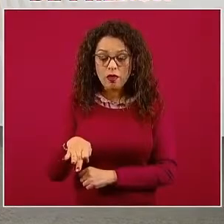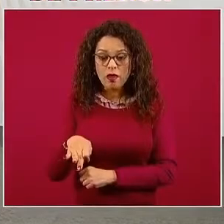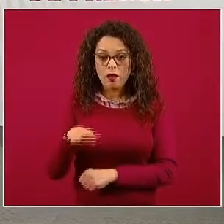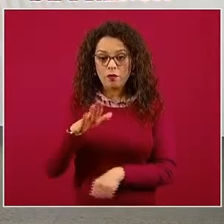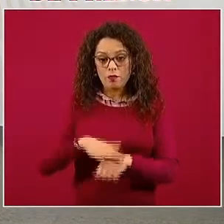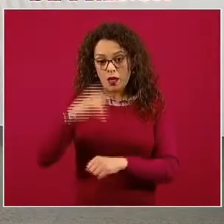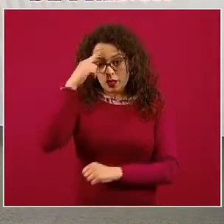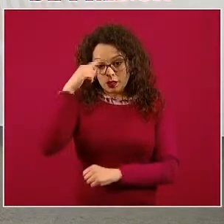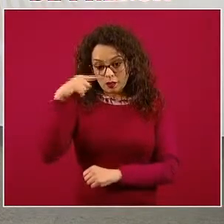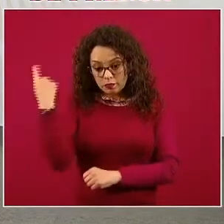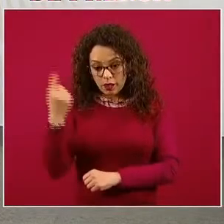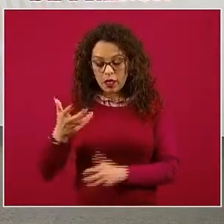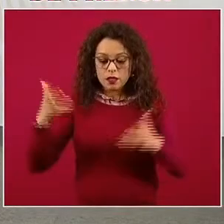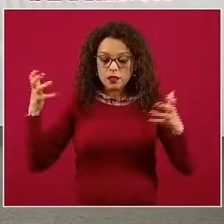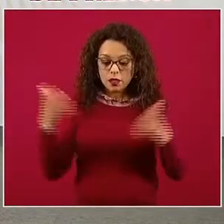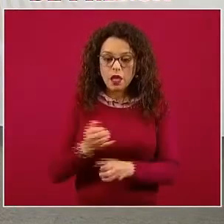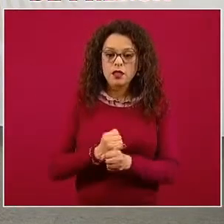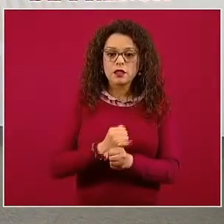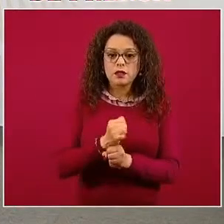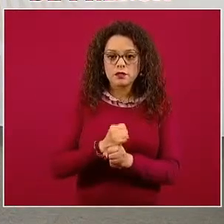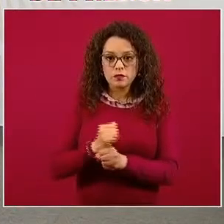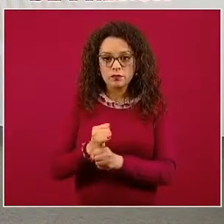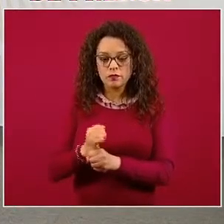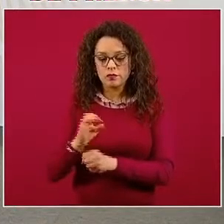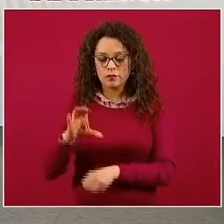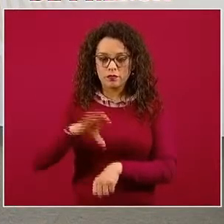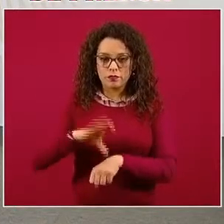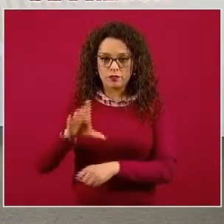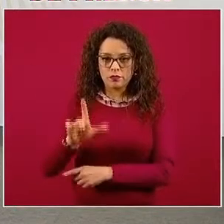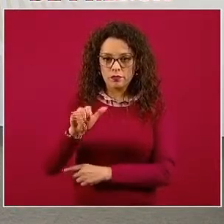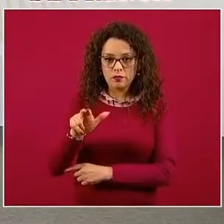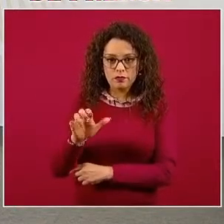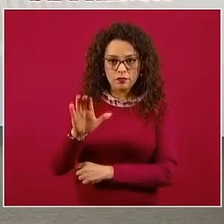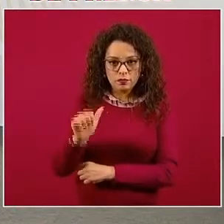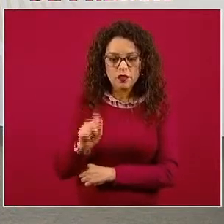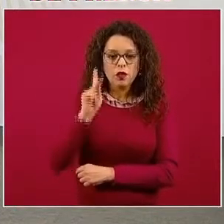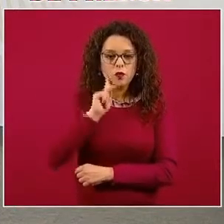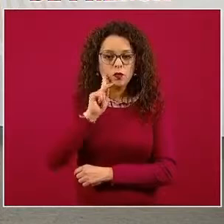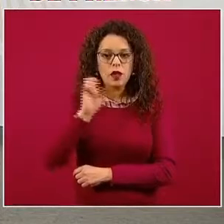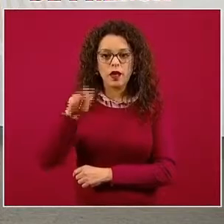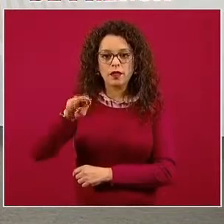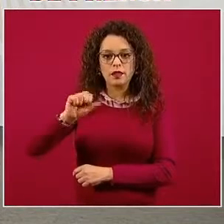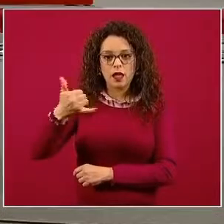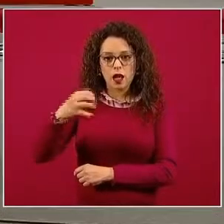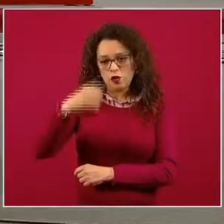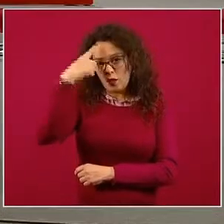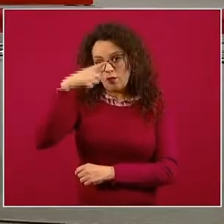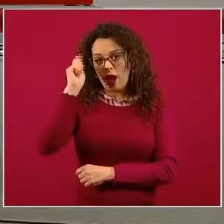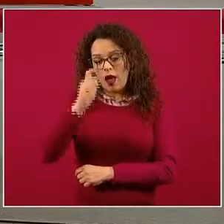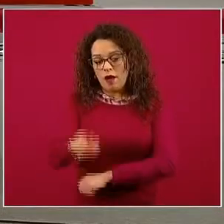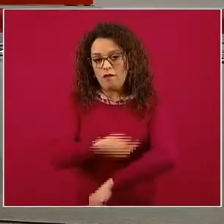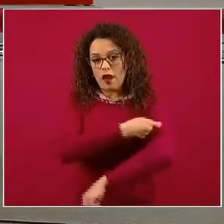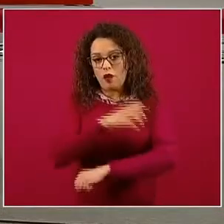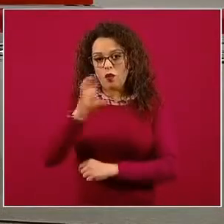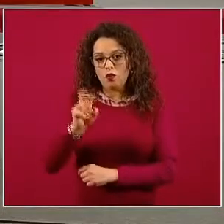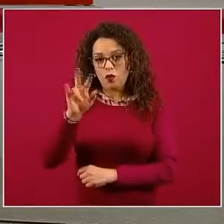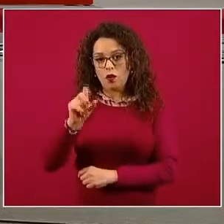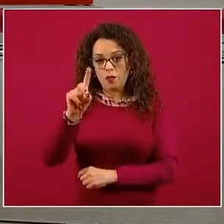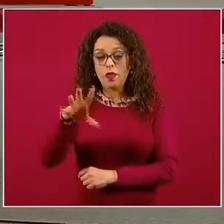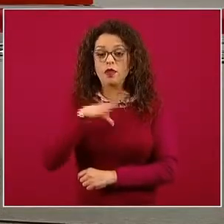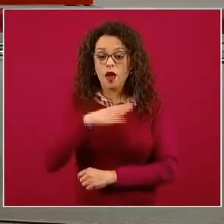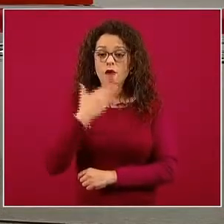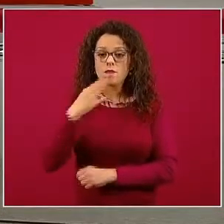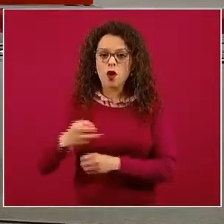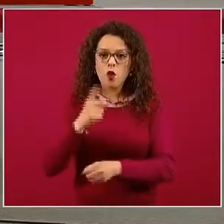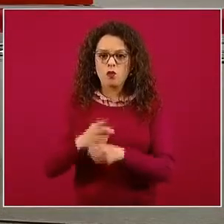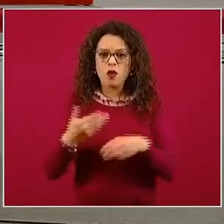vincular la realización de investigación clínica, de ensayos clínicos de la vacuna COVID, con las oportunidades de acceso a